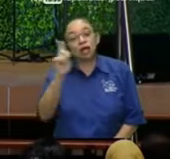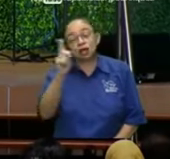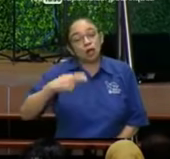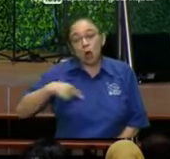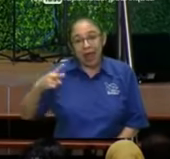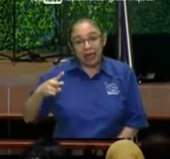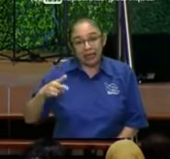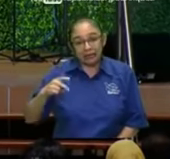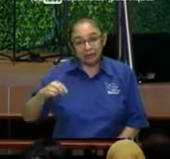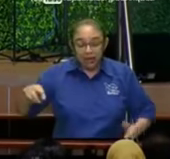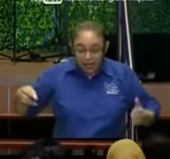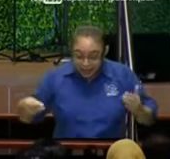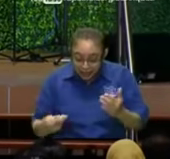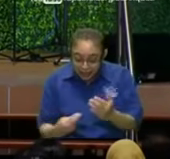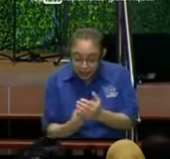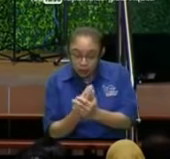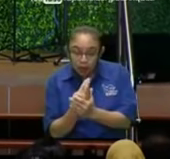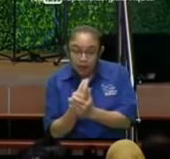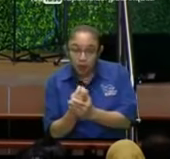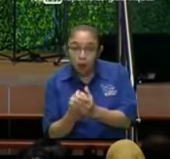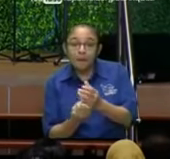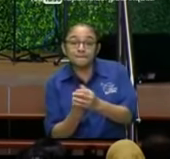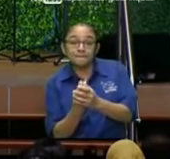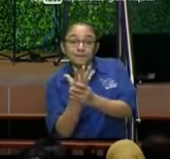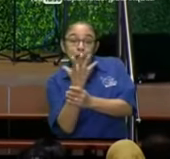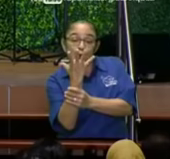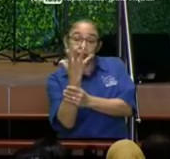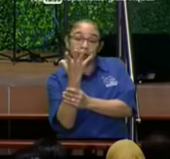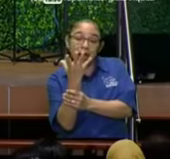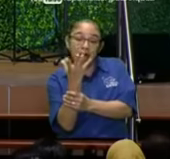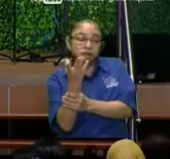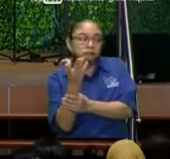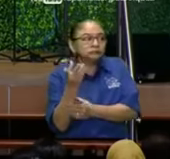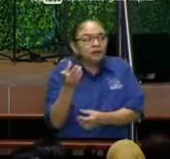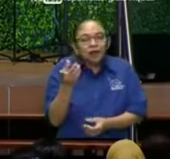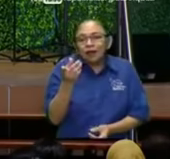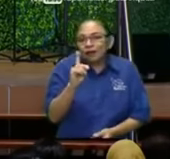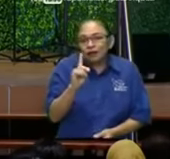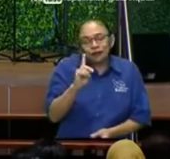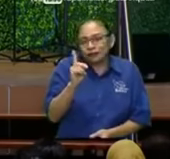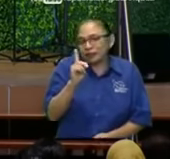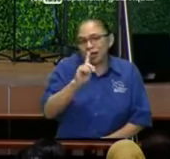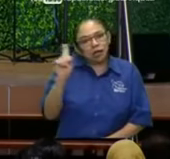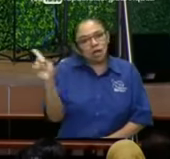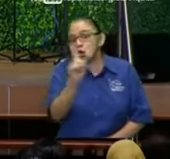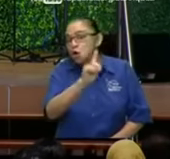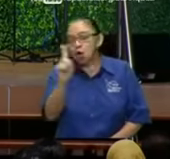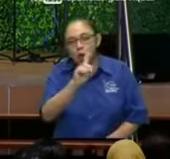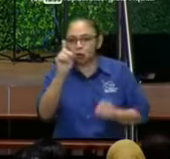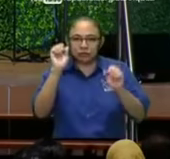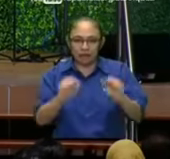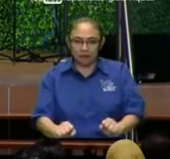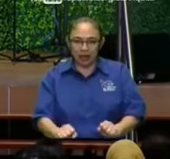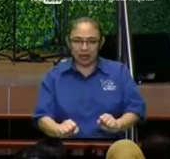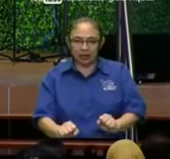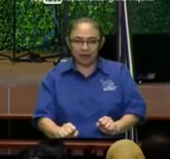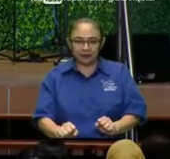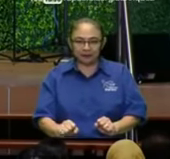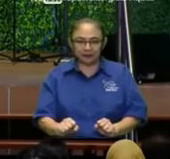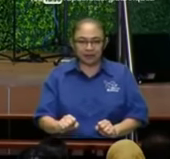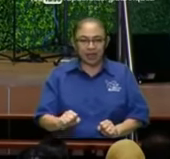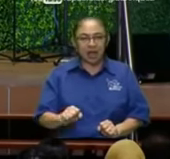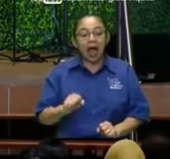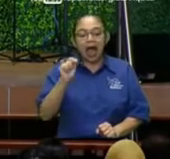que brota donde no hay esperanza, donde no debería de haber, allí hay un renuevo. Donde todo